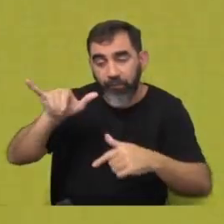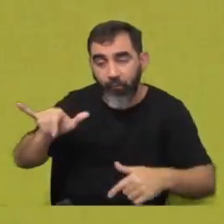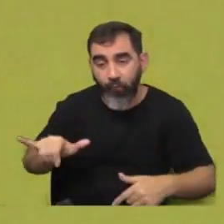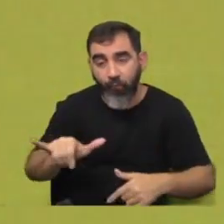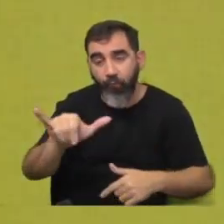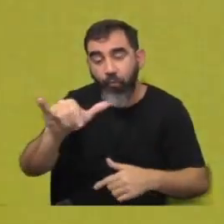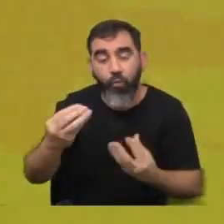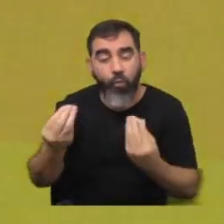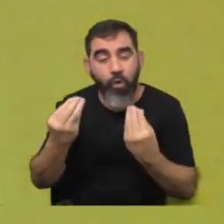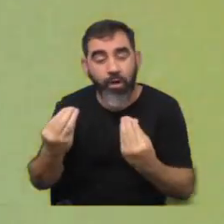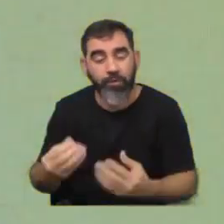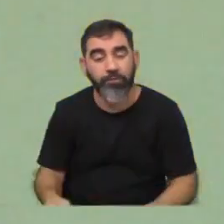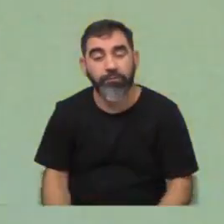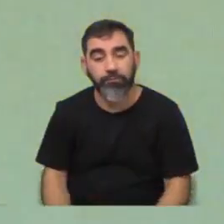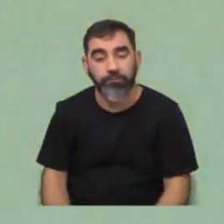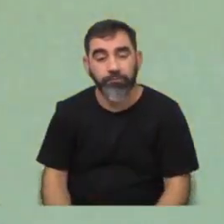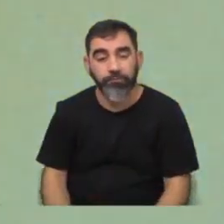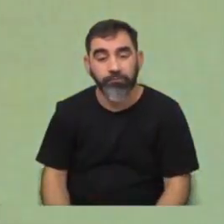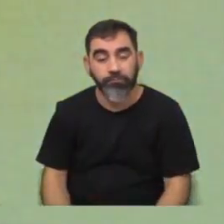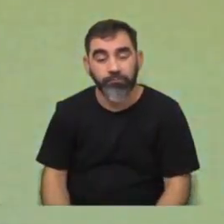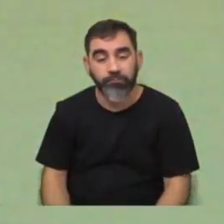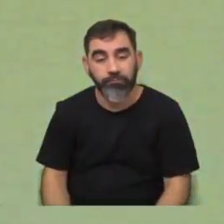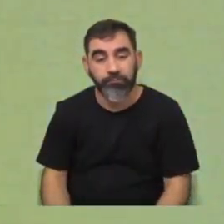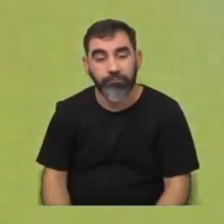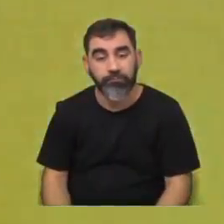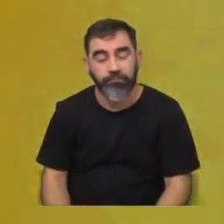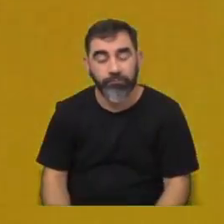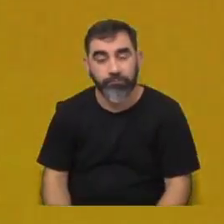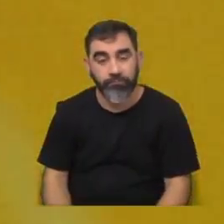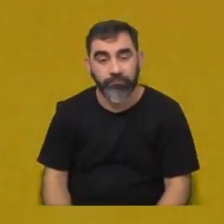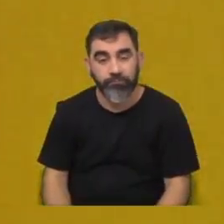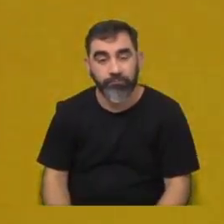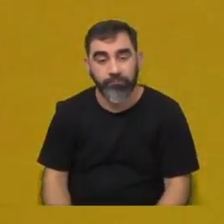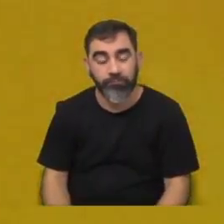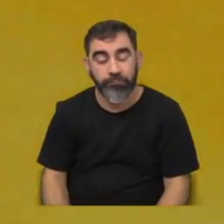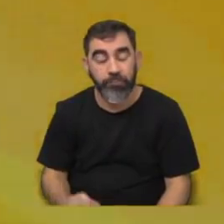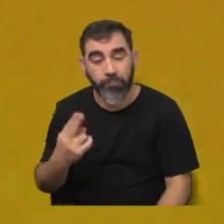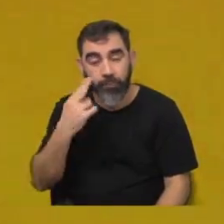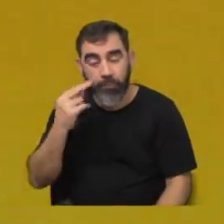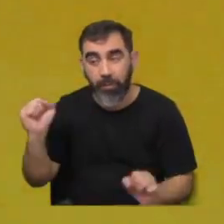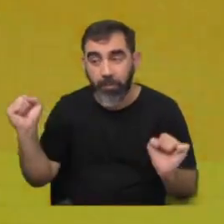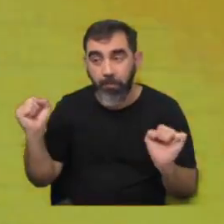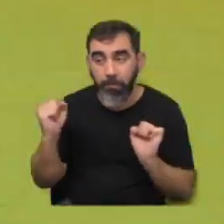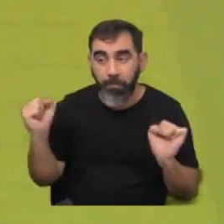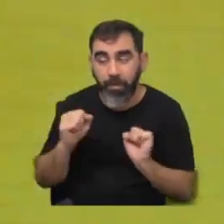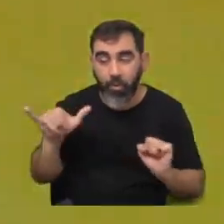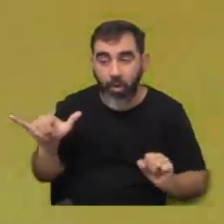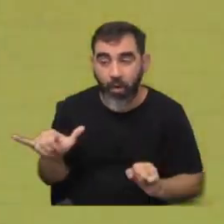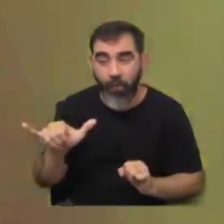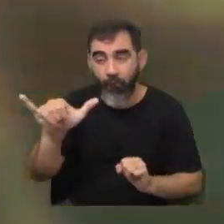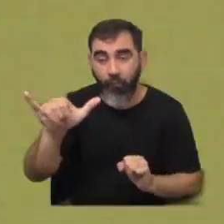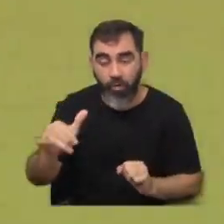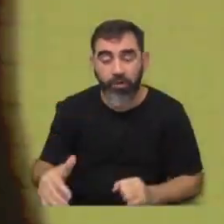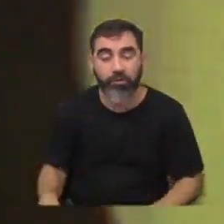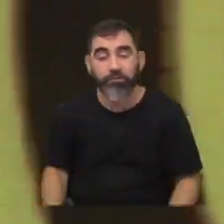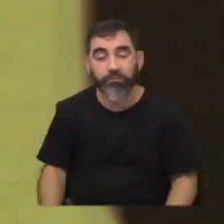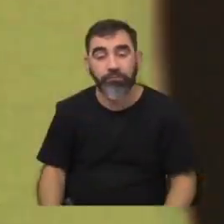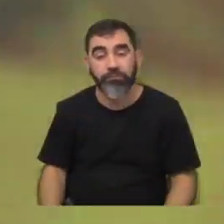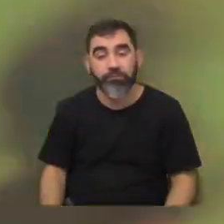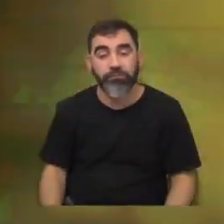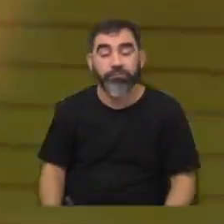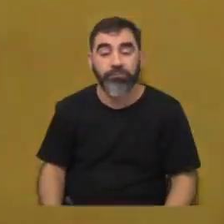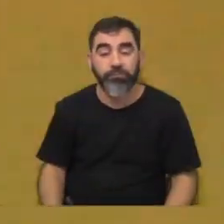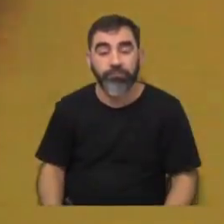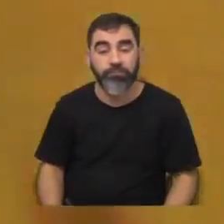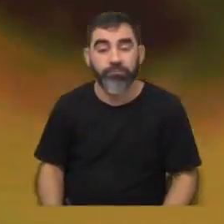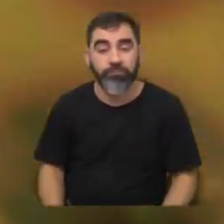del conocimiento para ayudarnos o ayudar a la gente que tiene ese problema a superar el temor a las alturas en aviones.